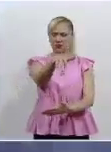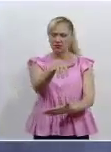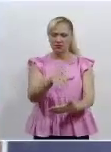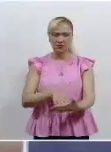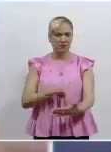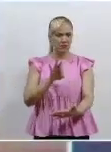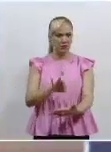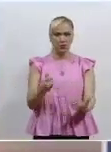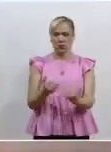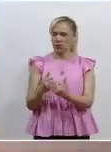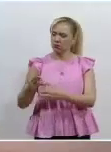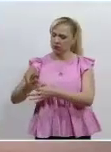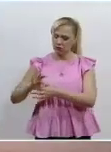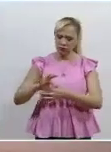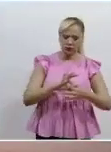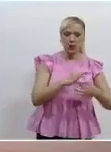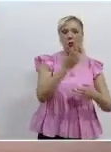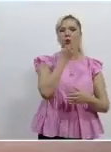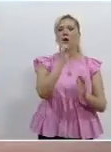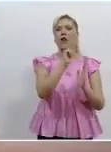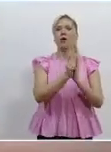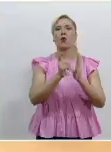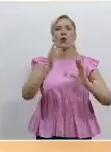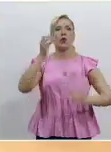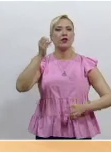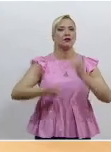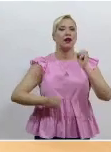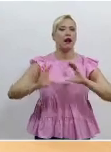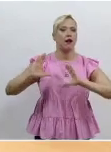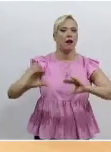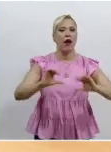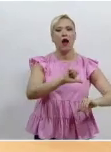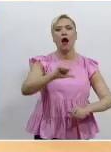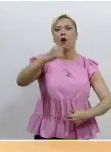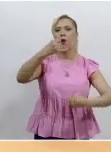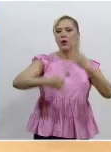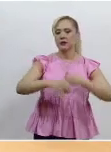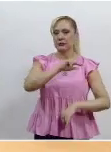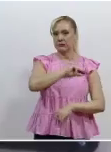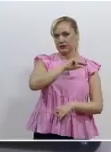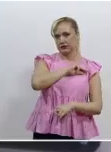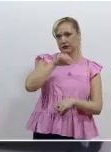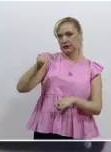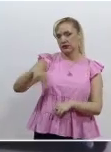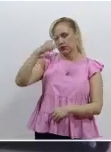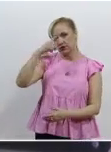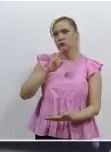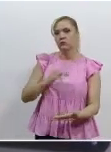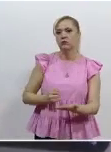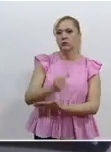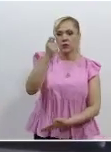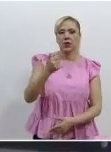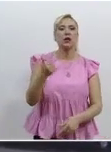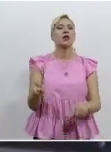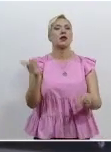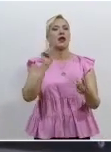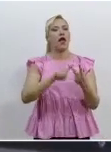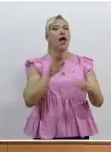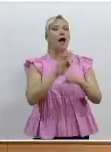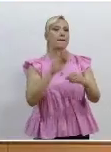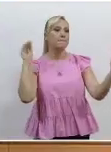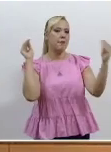que imparta la Escuela Judicial en la formación de jueces especializados en dicho sistema y en materia de amparo penal. Su uso por los